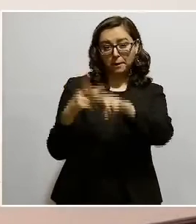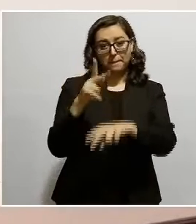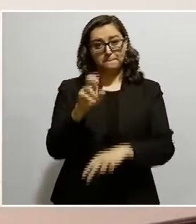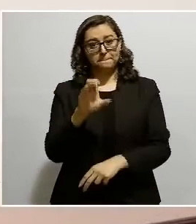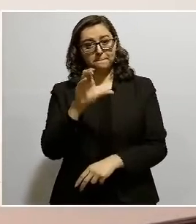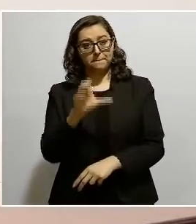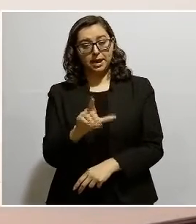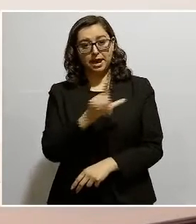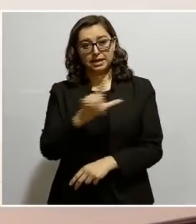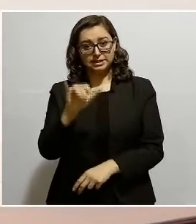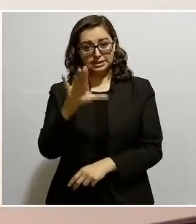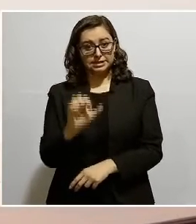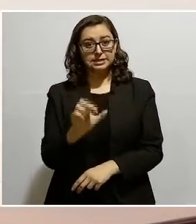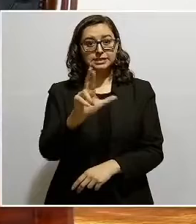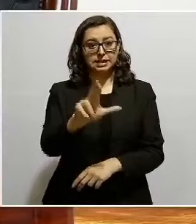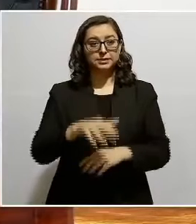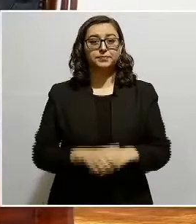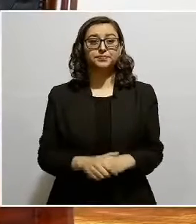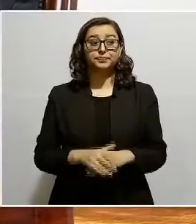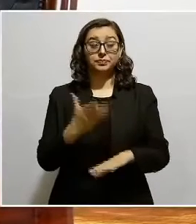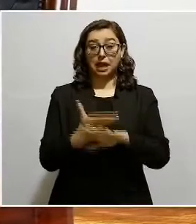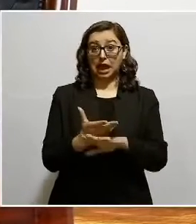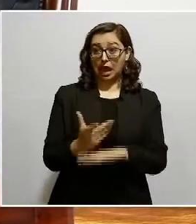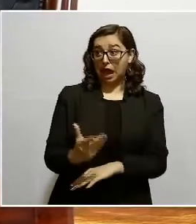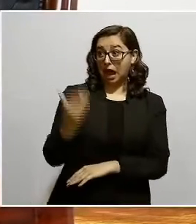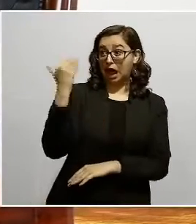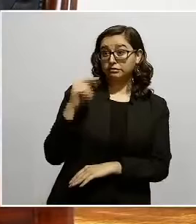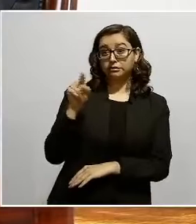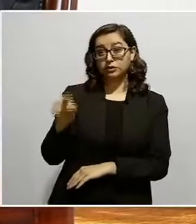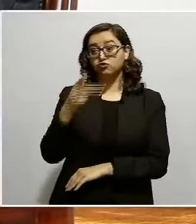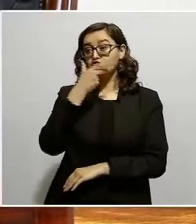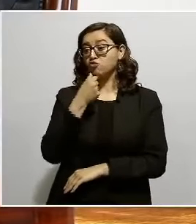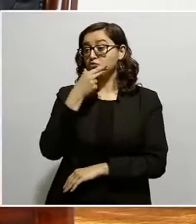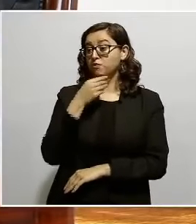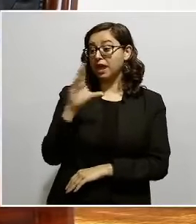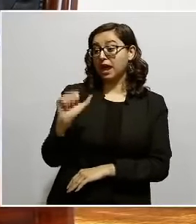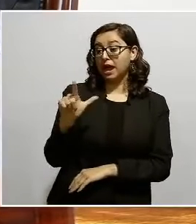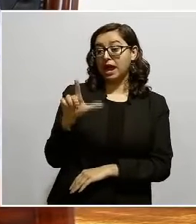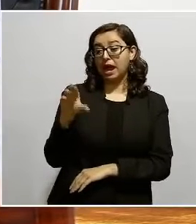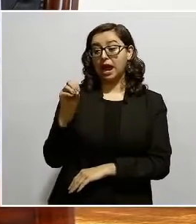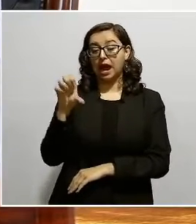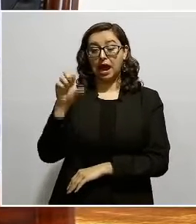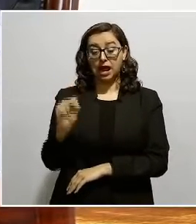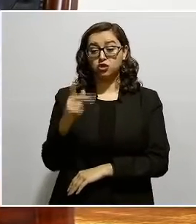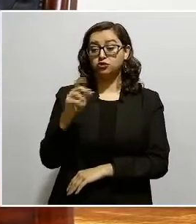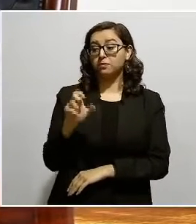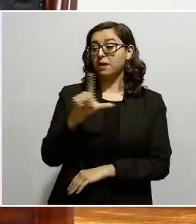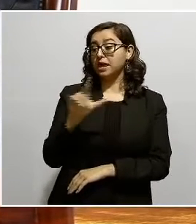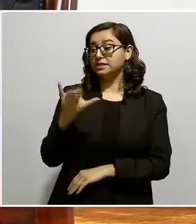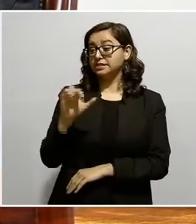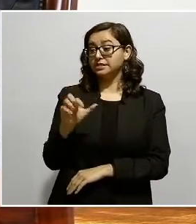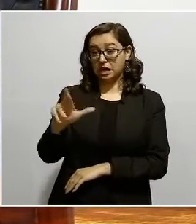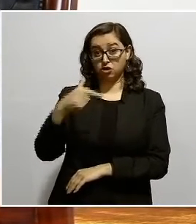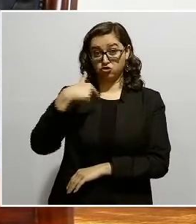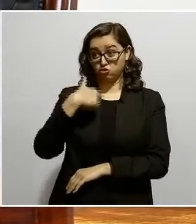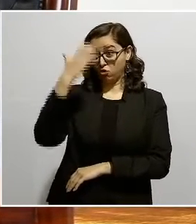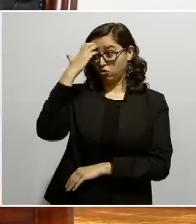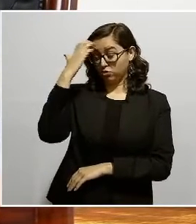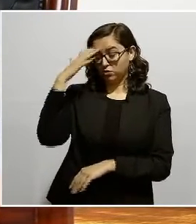Cuando conocí al maestro Carlos Pellicer, ya era un hombre grande en toda la extensión de la